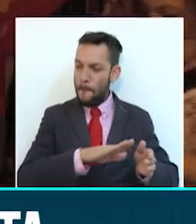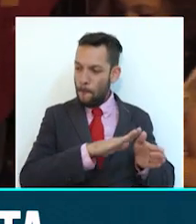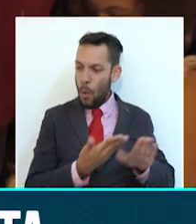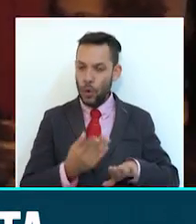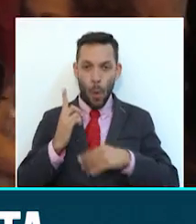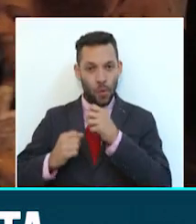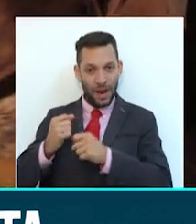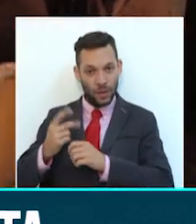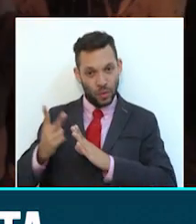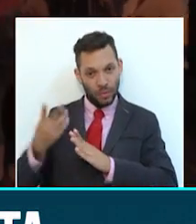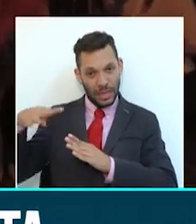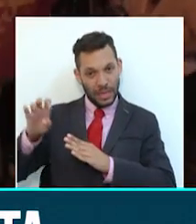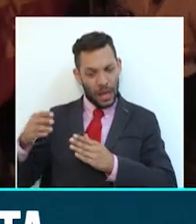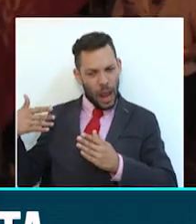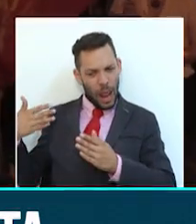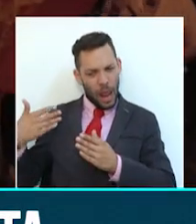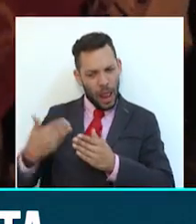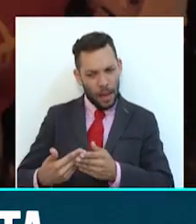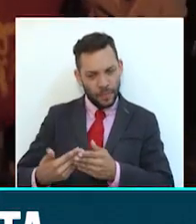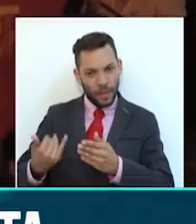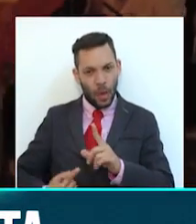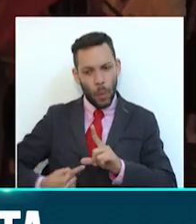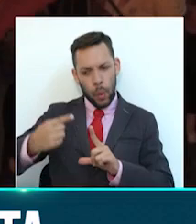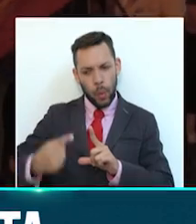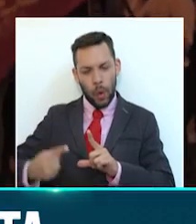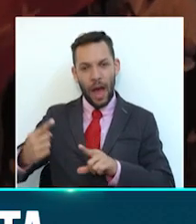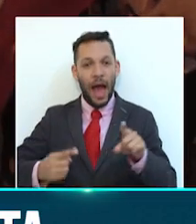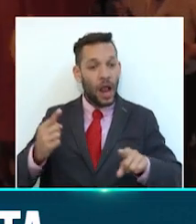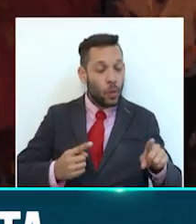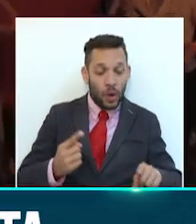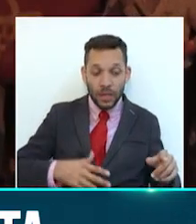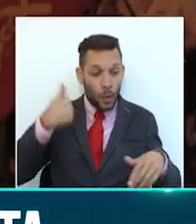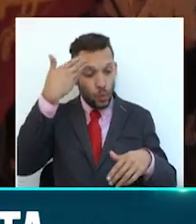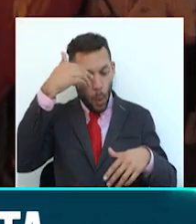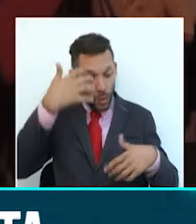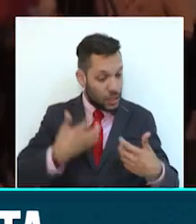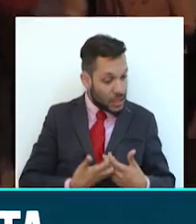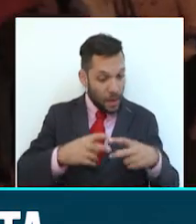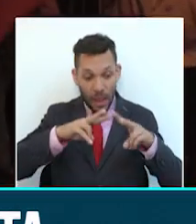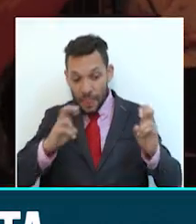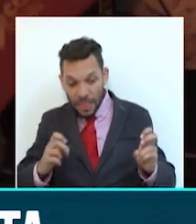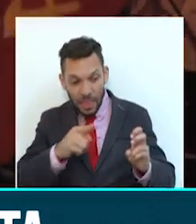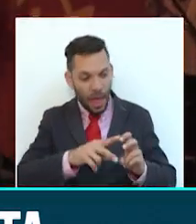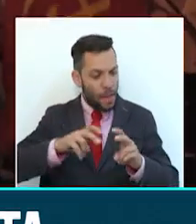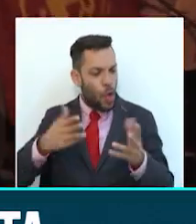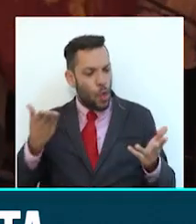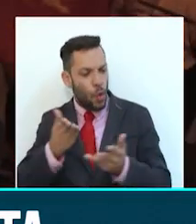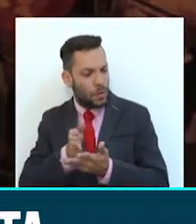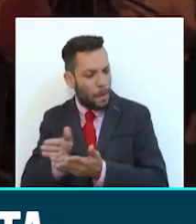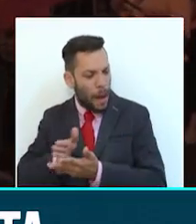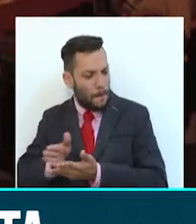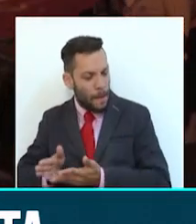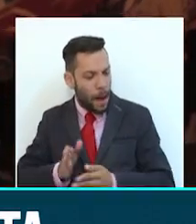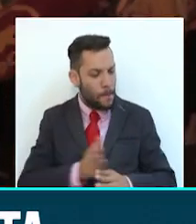donde señalan algunas instituciones desconocen de la ruta de atención a la mujer y también se adolece de una casa para la mujer, quedando muchas